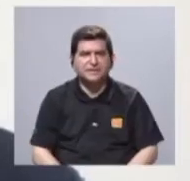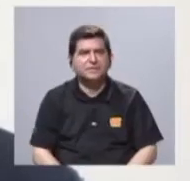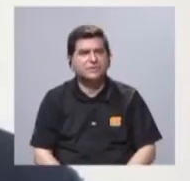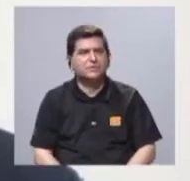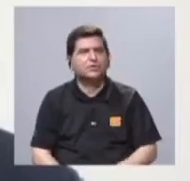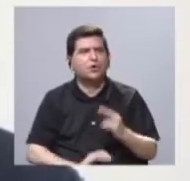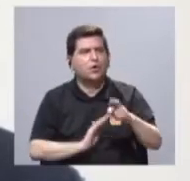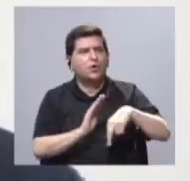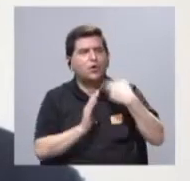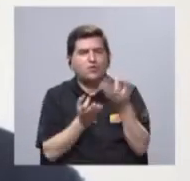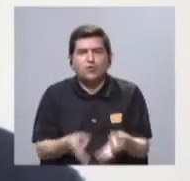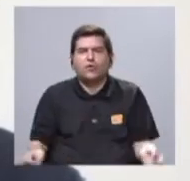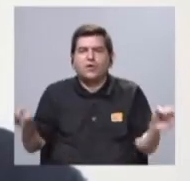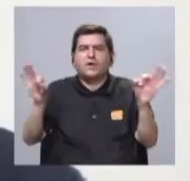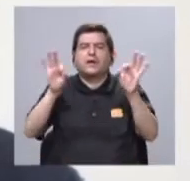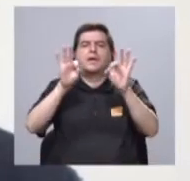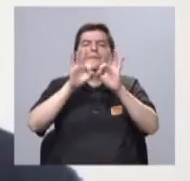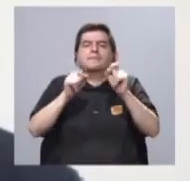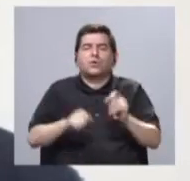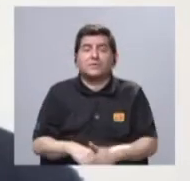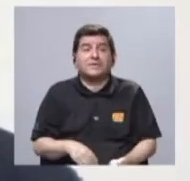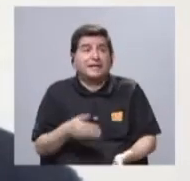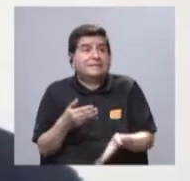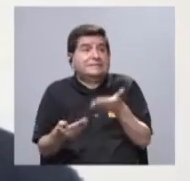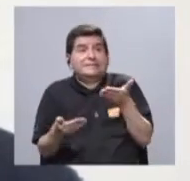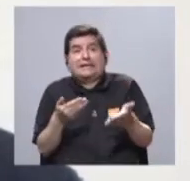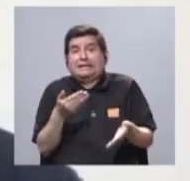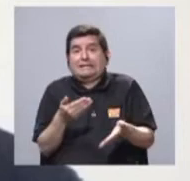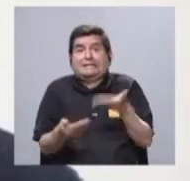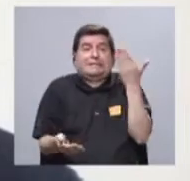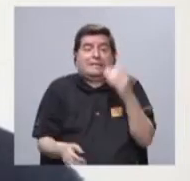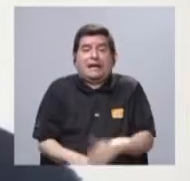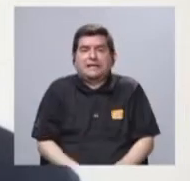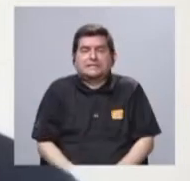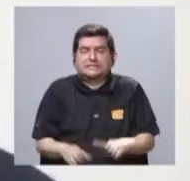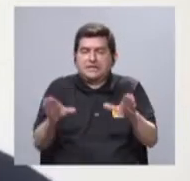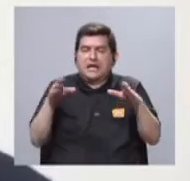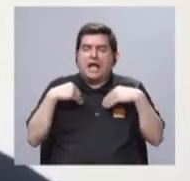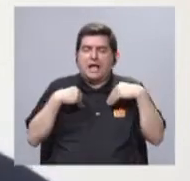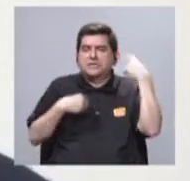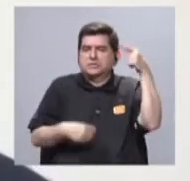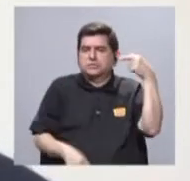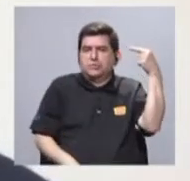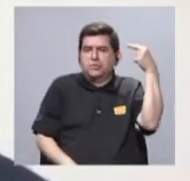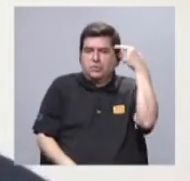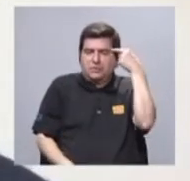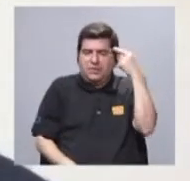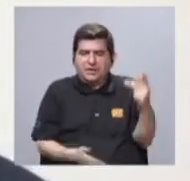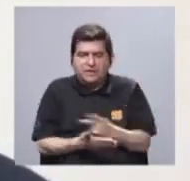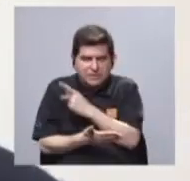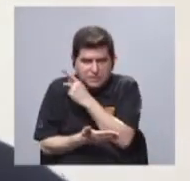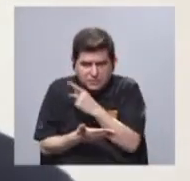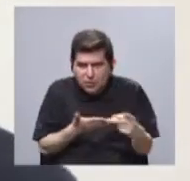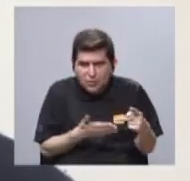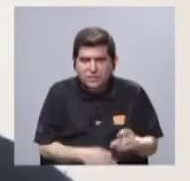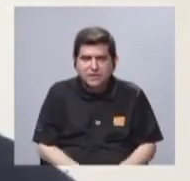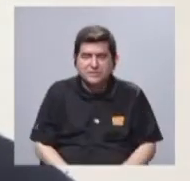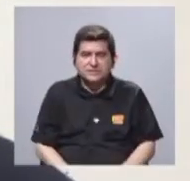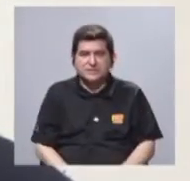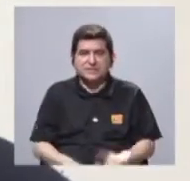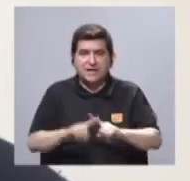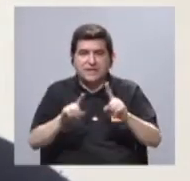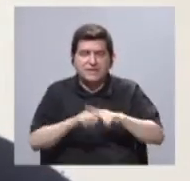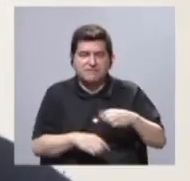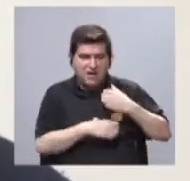que tomaran digamos, un rol protagónico, casi podemos decir que asumieran el